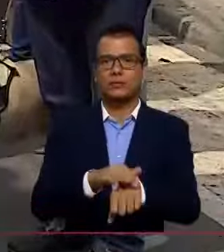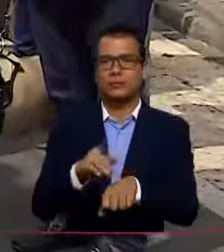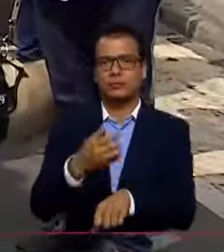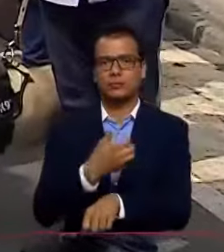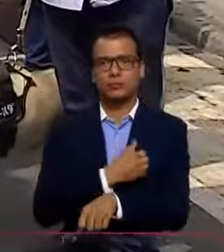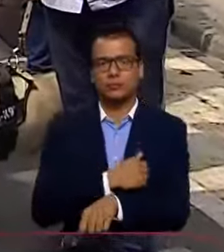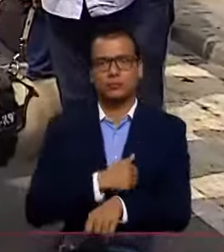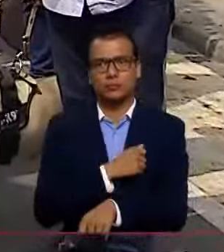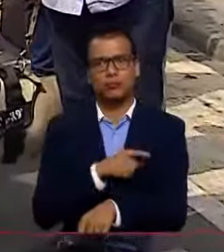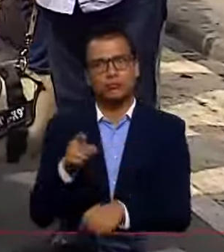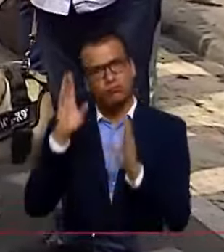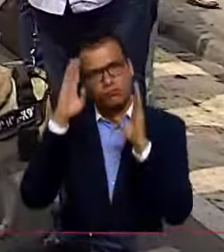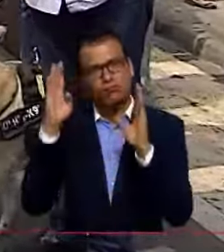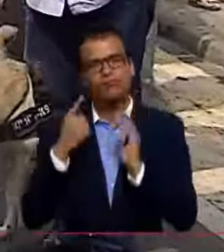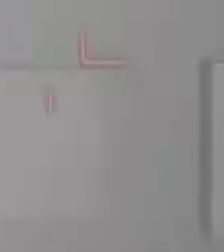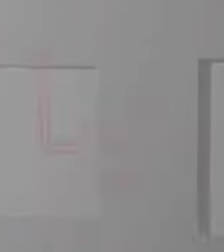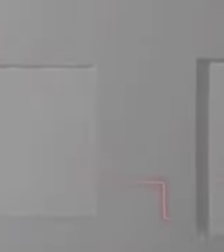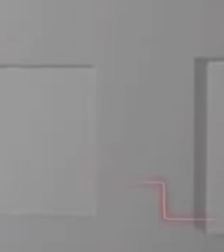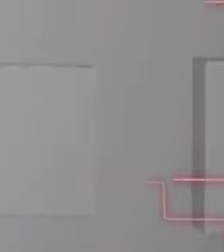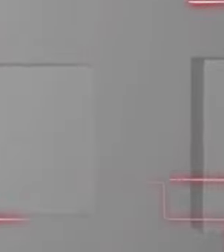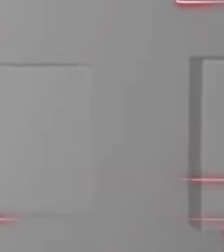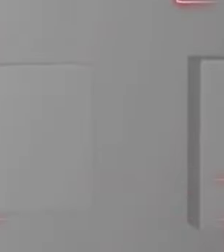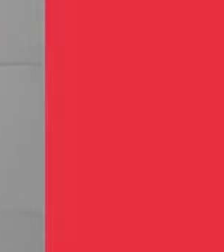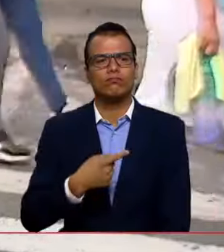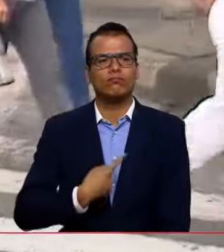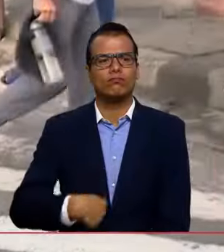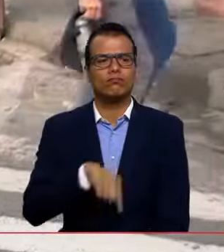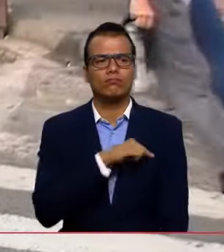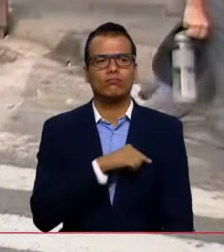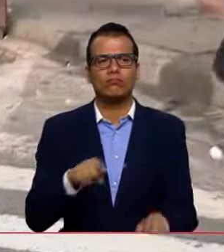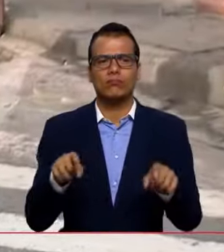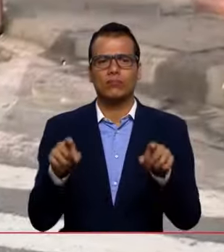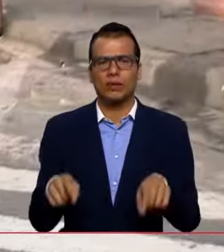de Cali atender su denuncia.